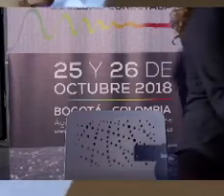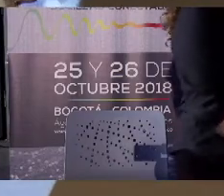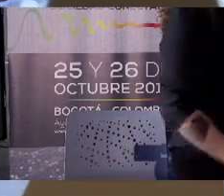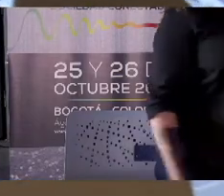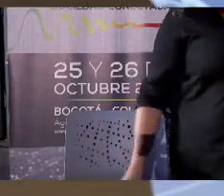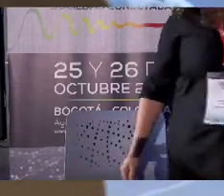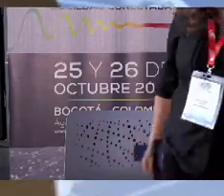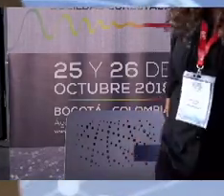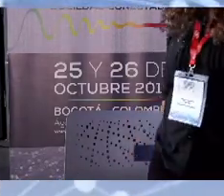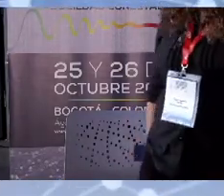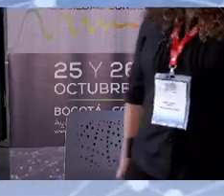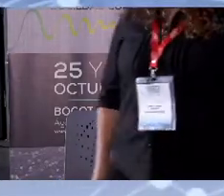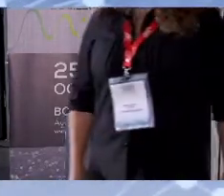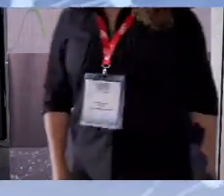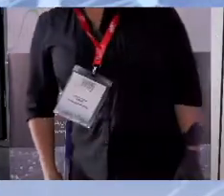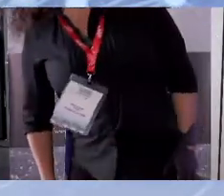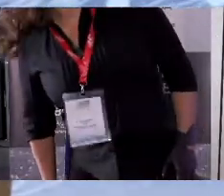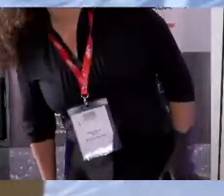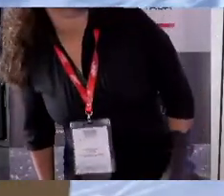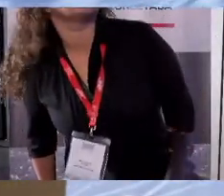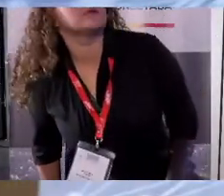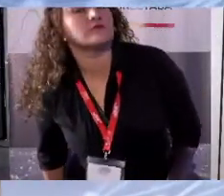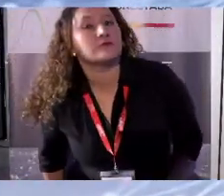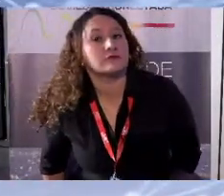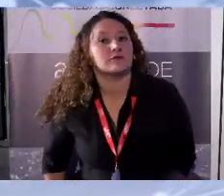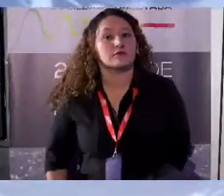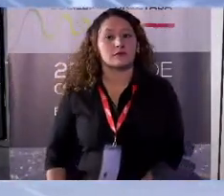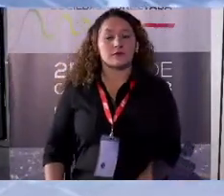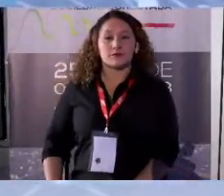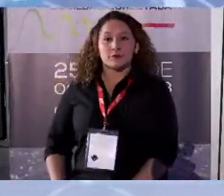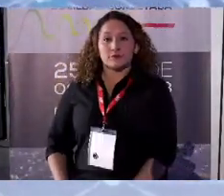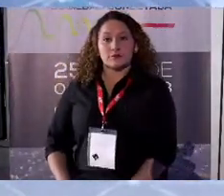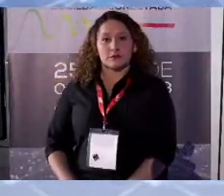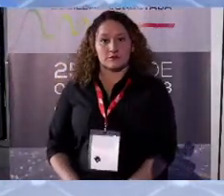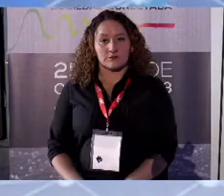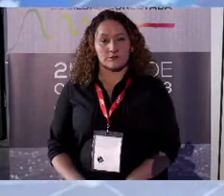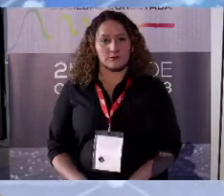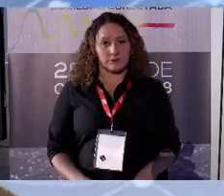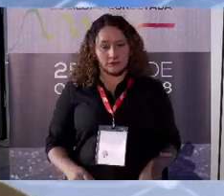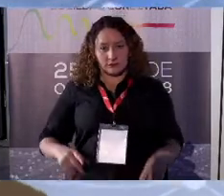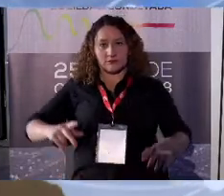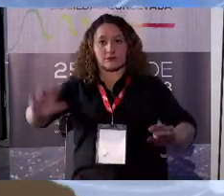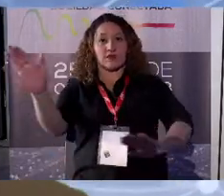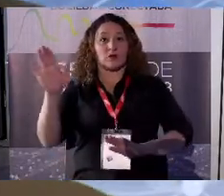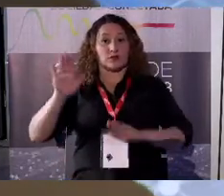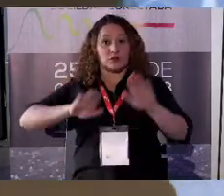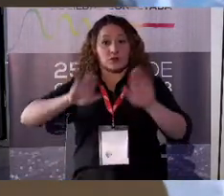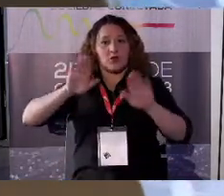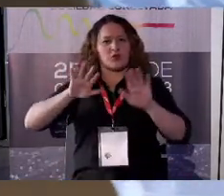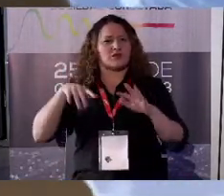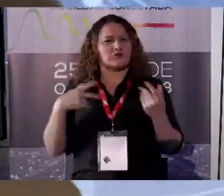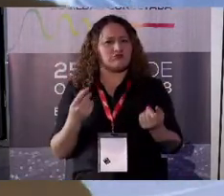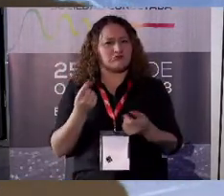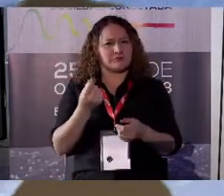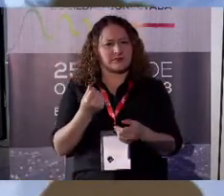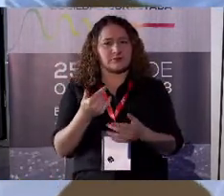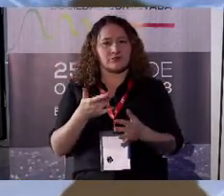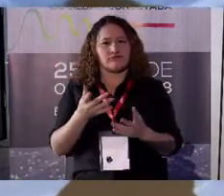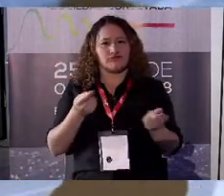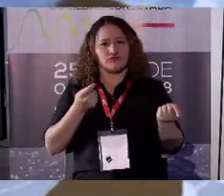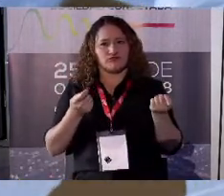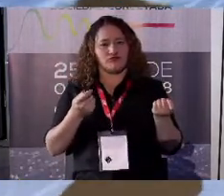utilizar una subasta donde el precio estuviera aumentando a un ritmo controlado por el